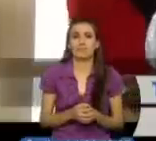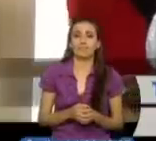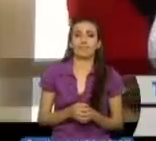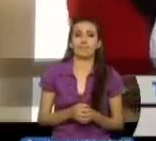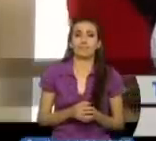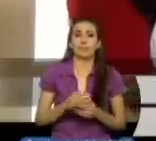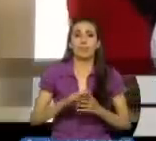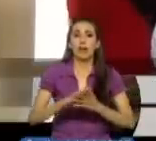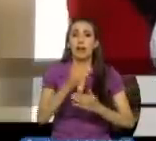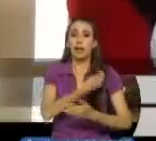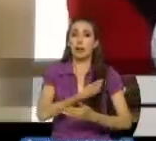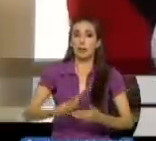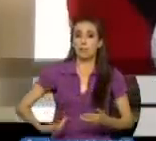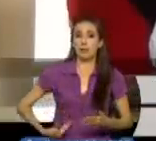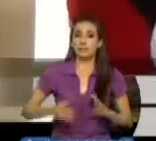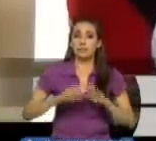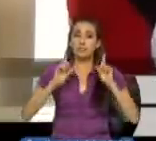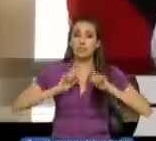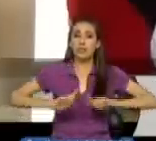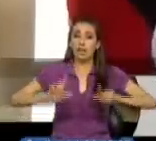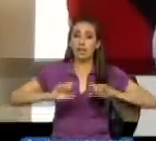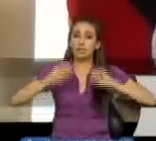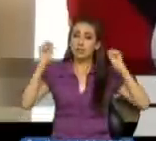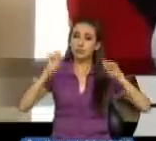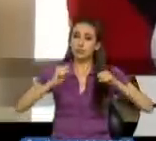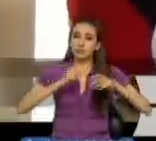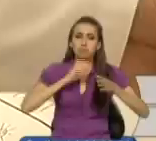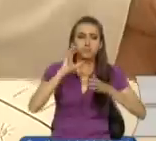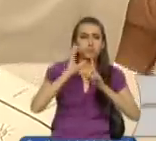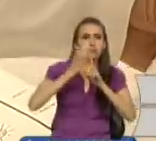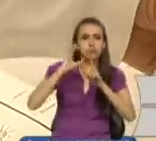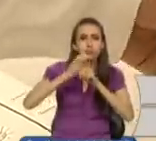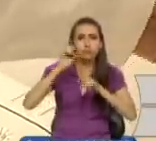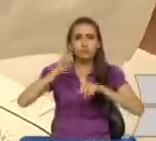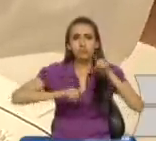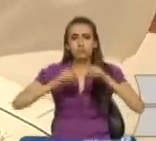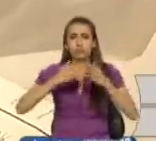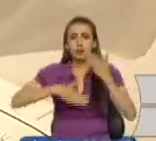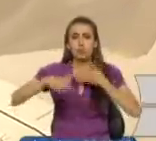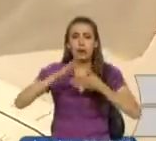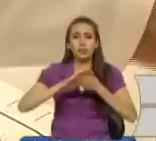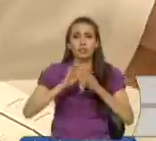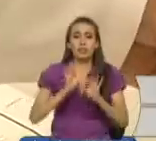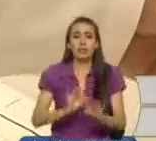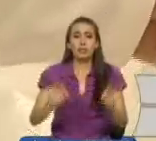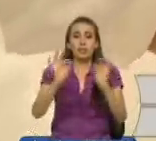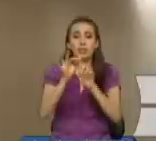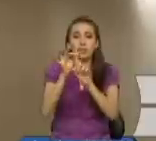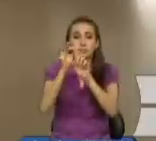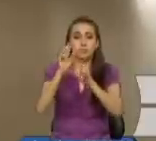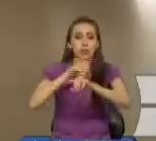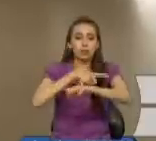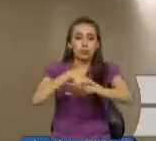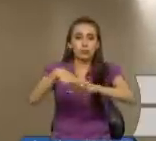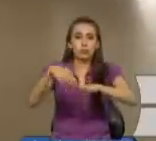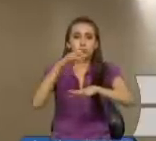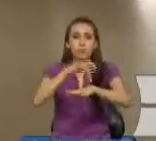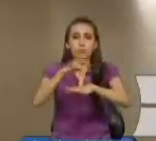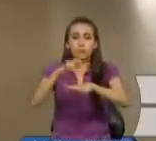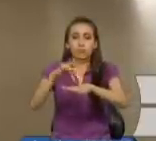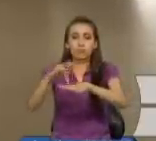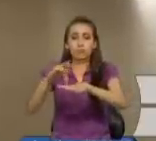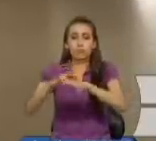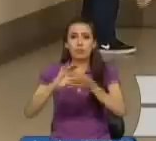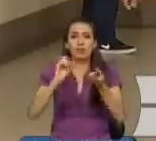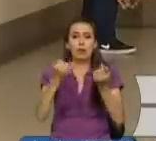parte el presidente de la república lening Moreno cuestionó el trato que brindan ciertos trabajadores de la salud en especial el tiempo que se demoran en las citas médicas